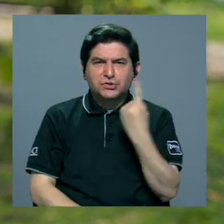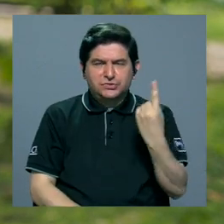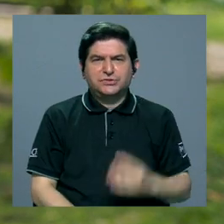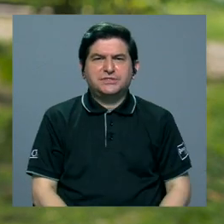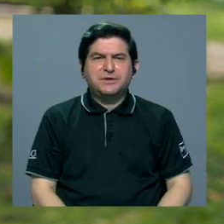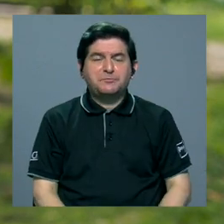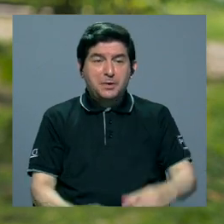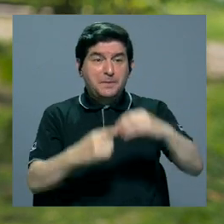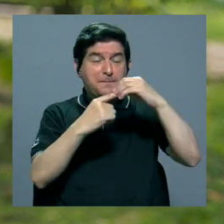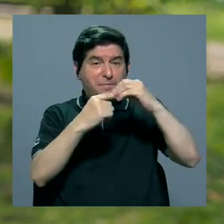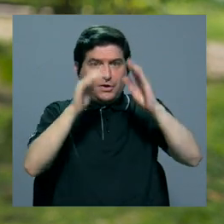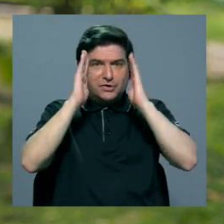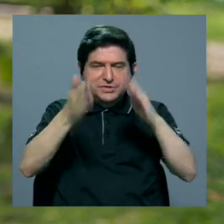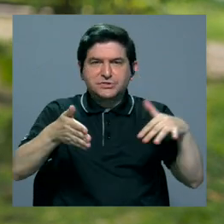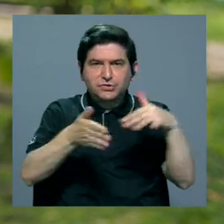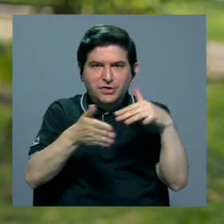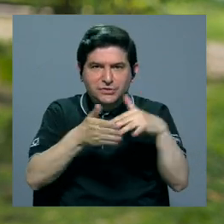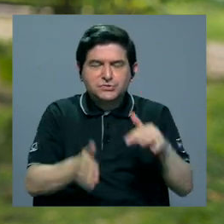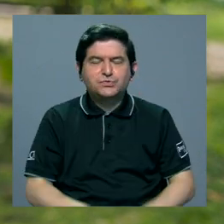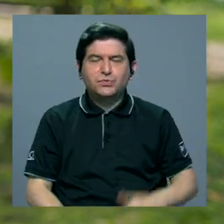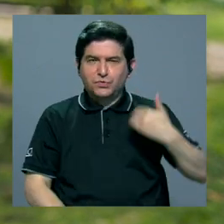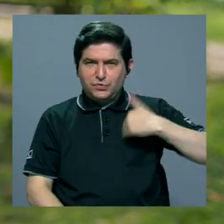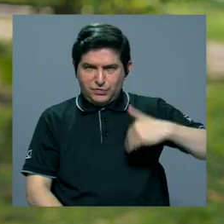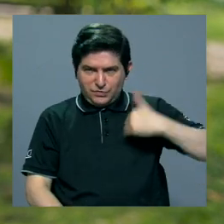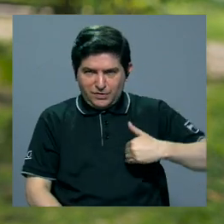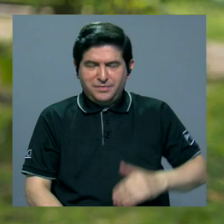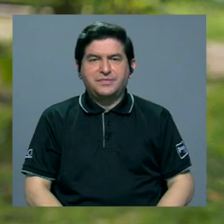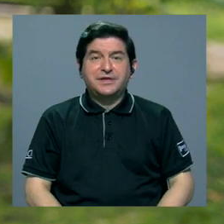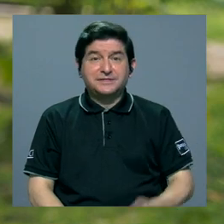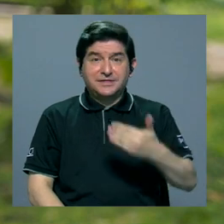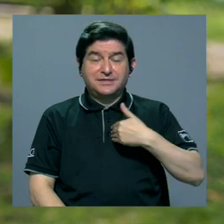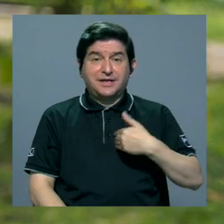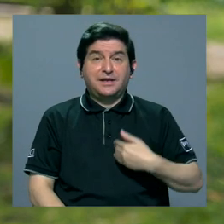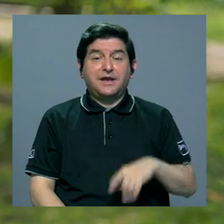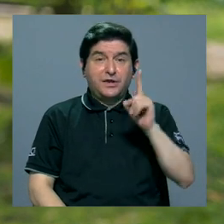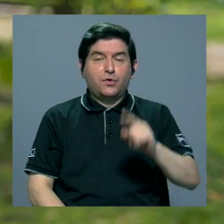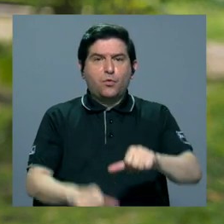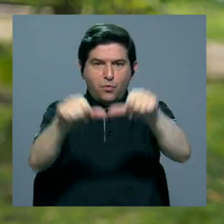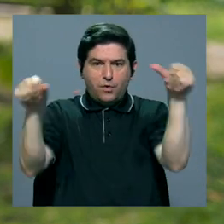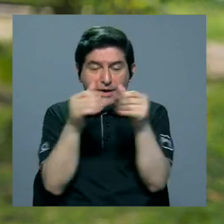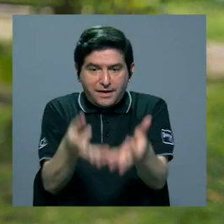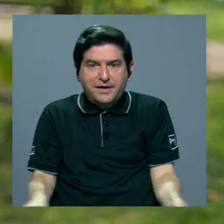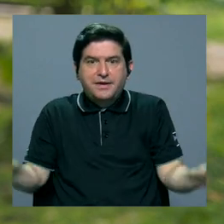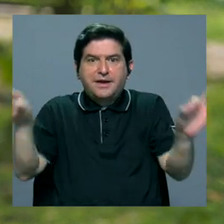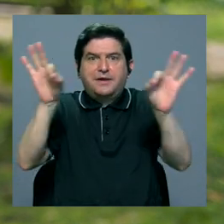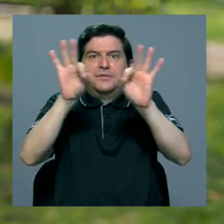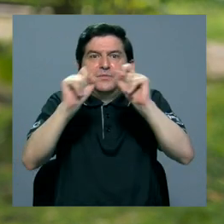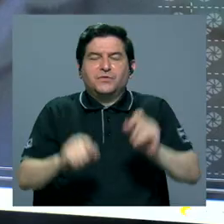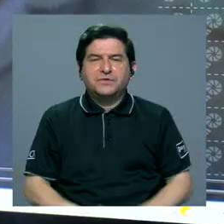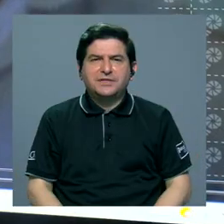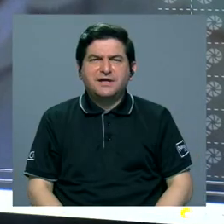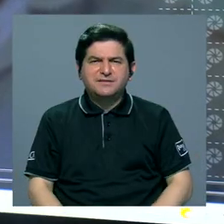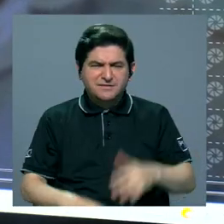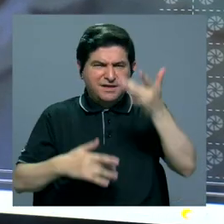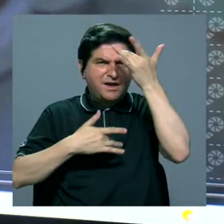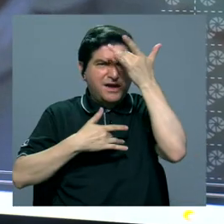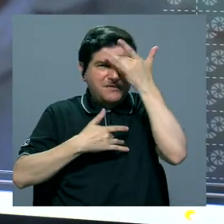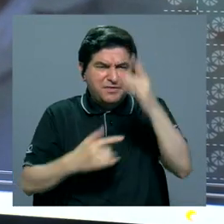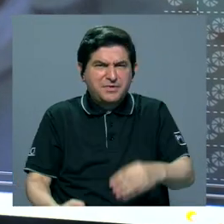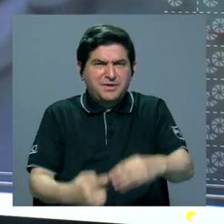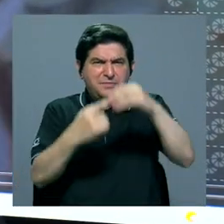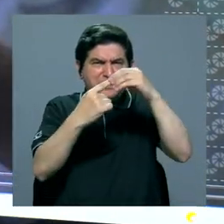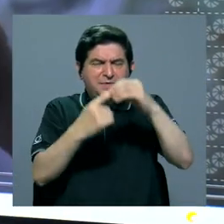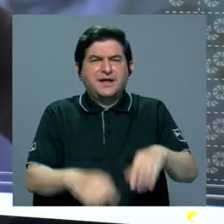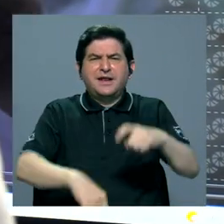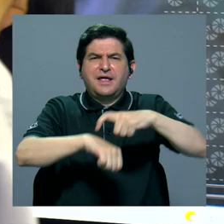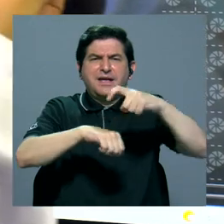ha priorizado el estudio con machos. Es decir, tenemos un blanco gigantesco de que es esta enfermedad, principalmente